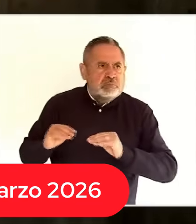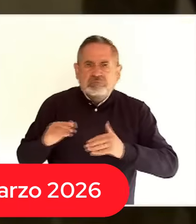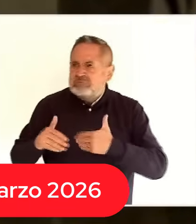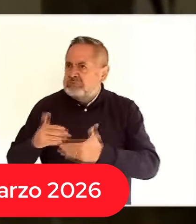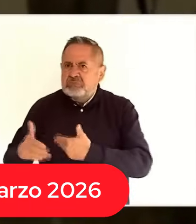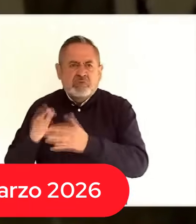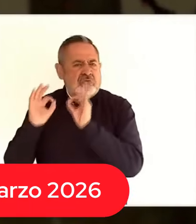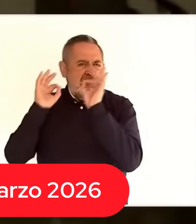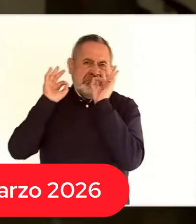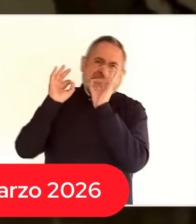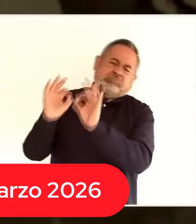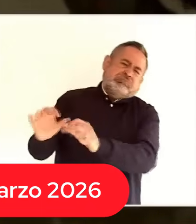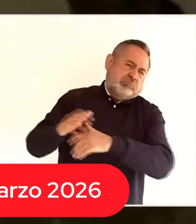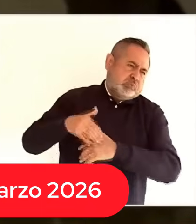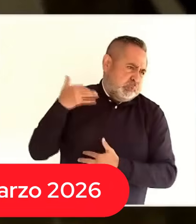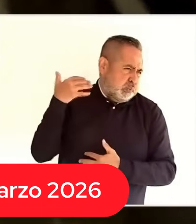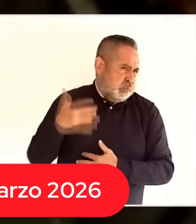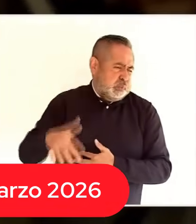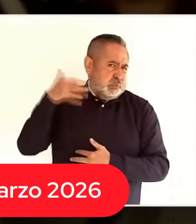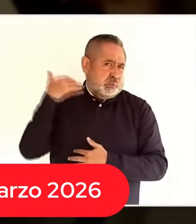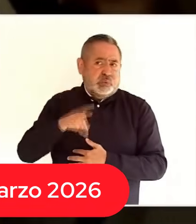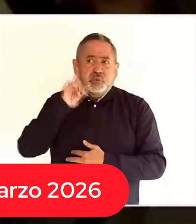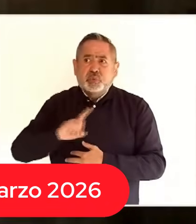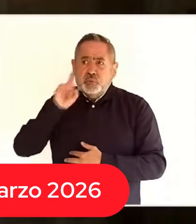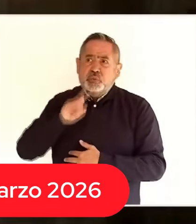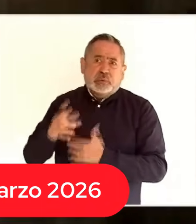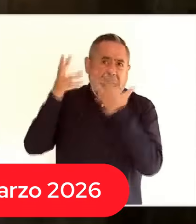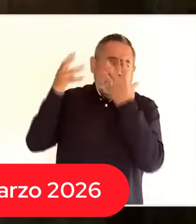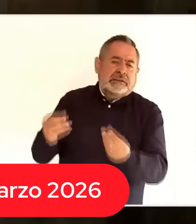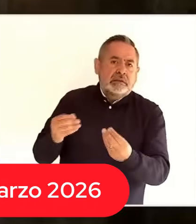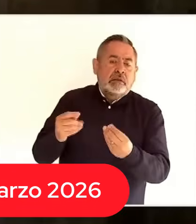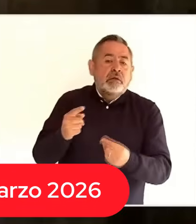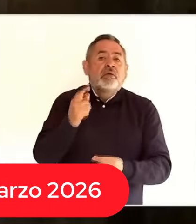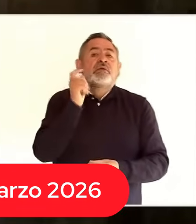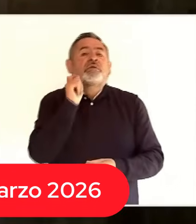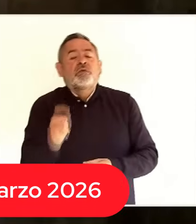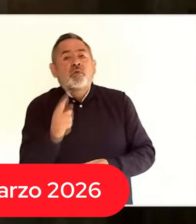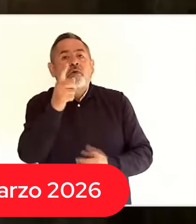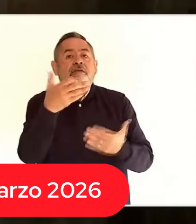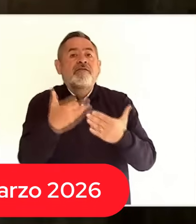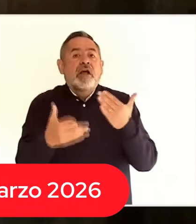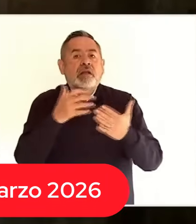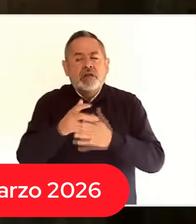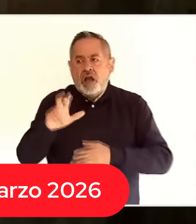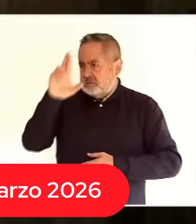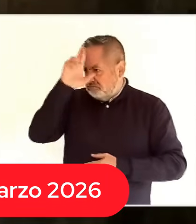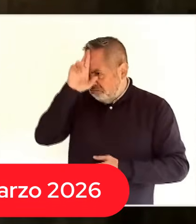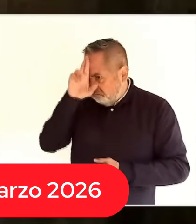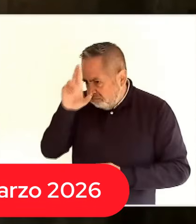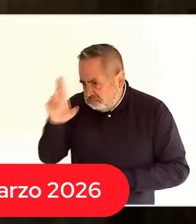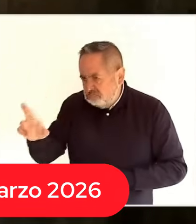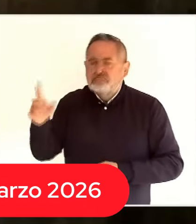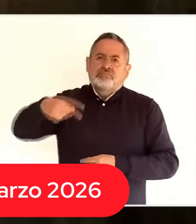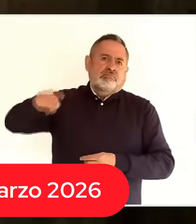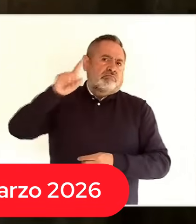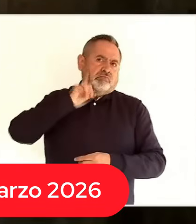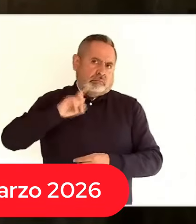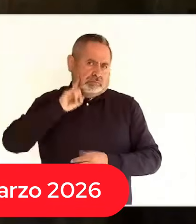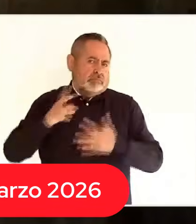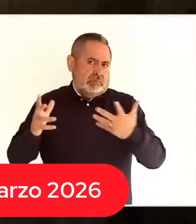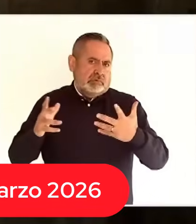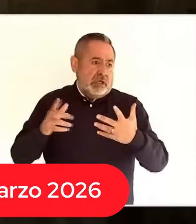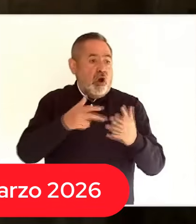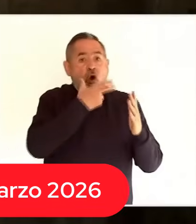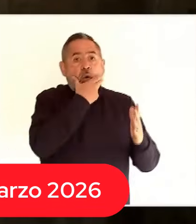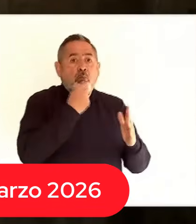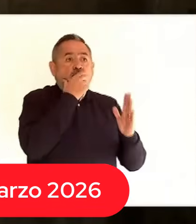sido su ausencia en los hechos, sino en el reconocimiento. Durante mucho tiempo, la sociedad